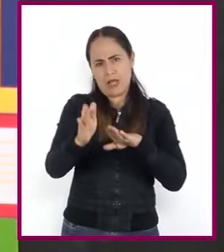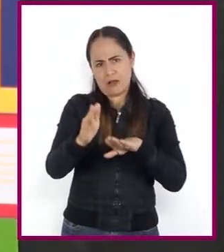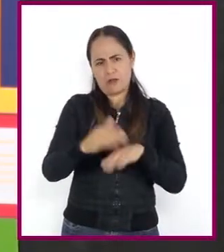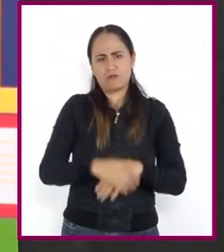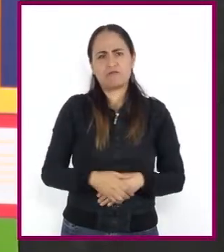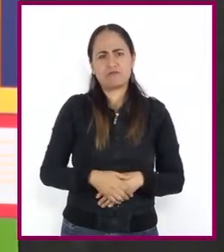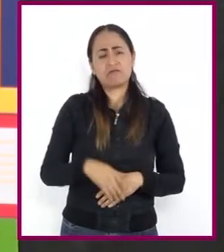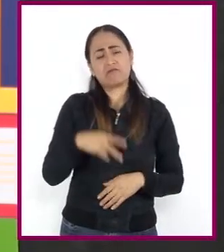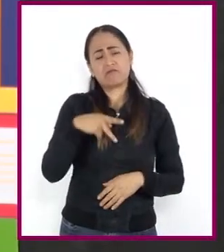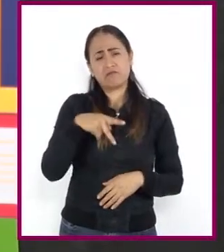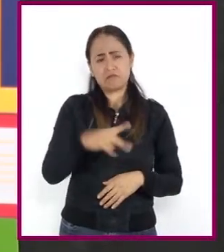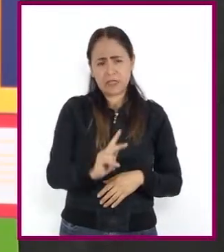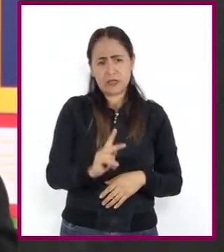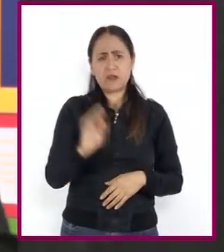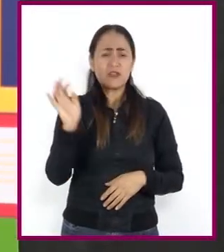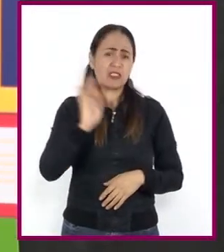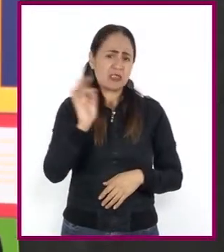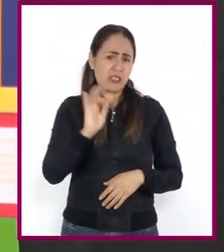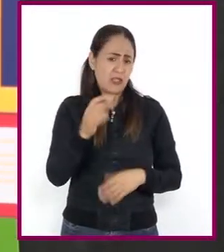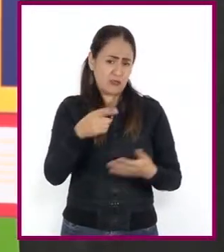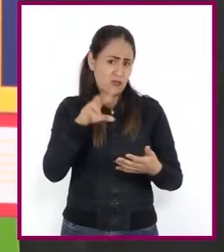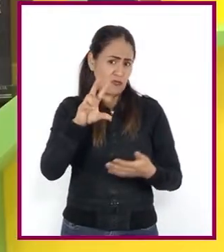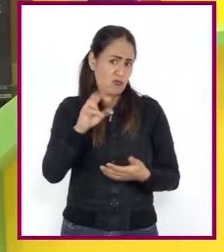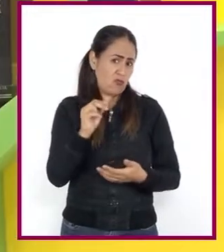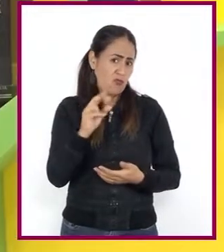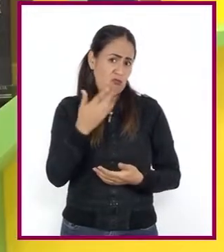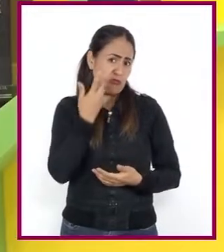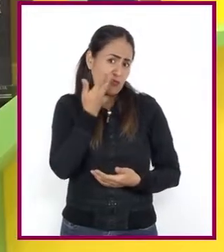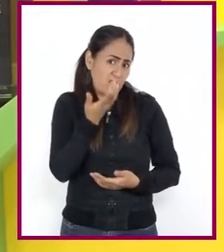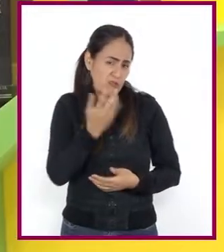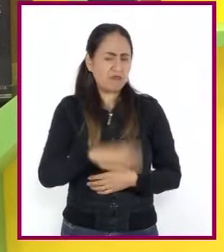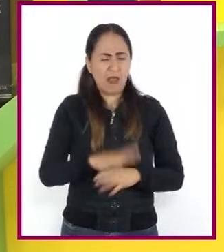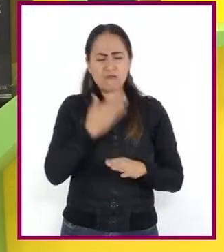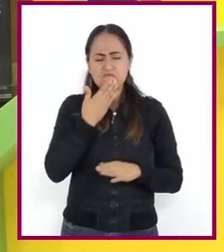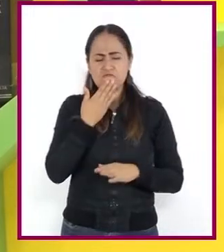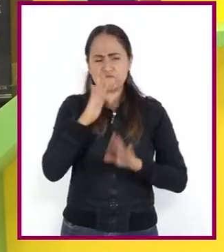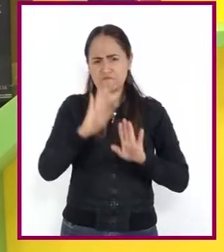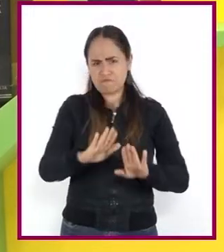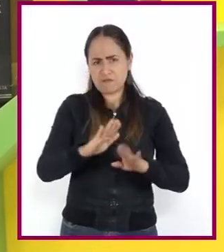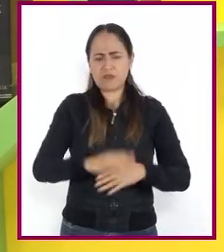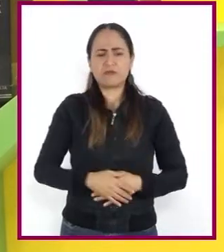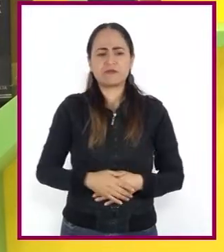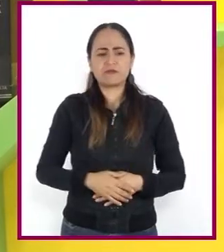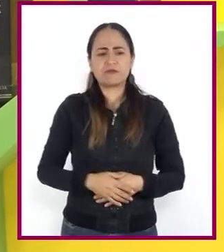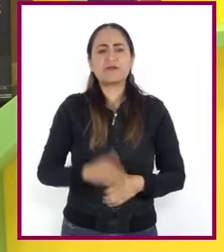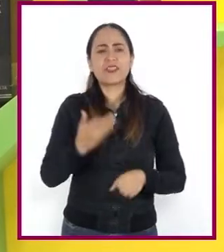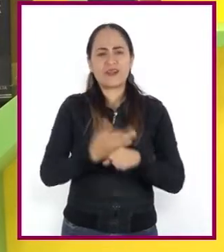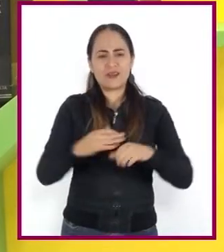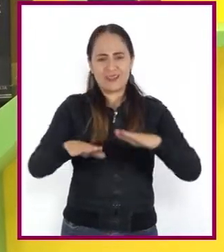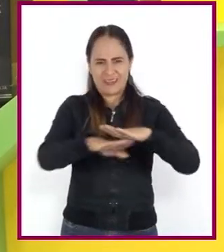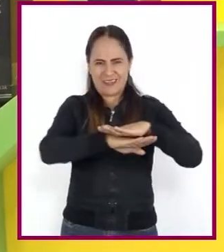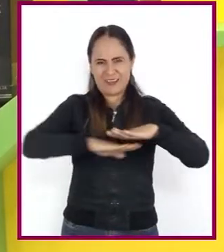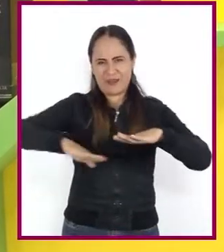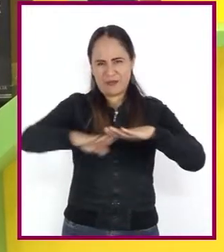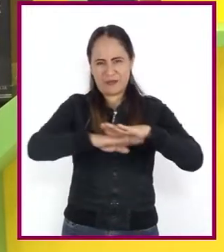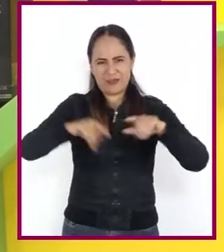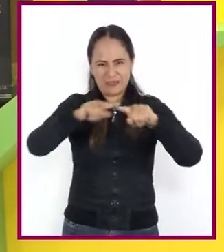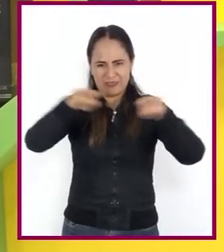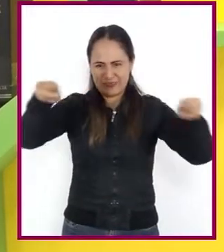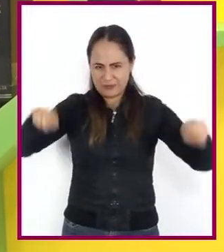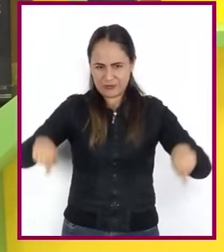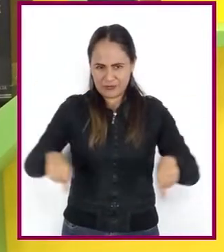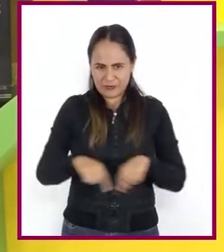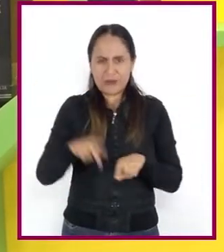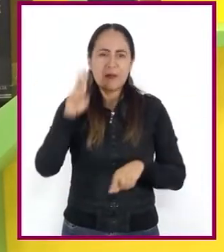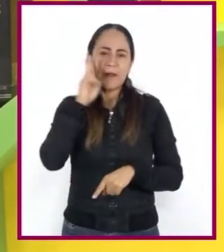omitir este paso si así lo prefieren. Si ya tienen lista la base de su tablero, prosigamos con el diseño de